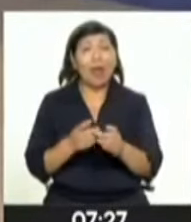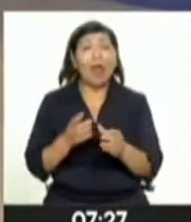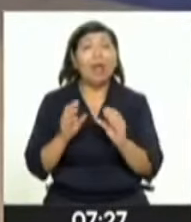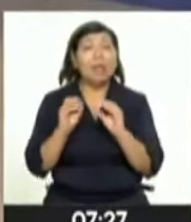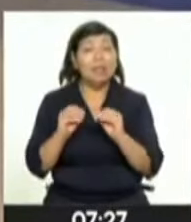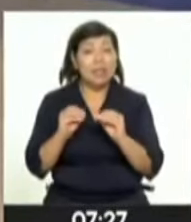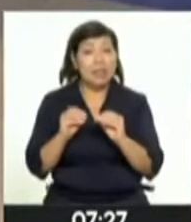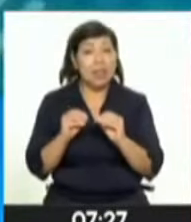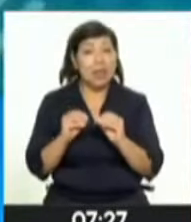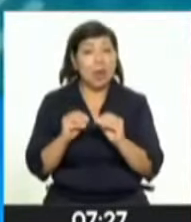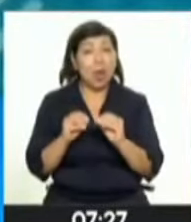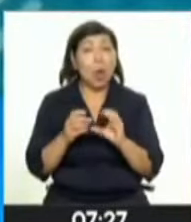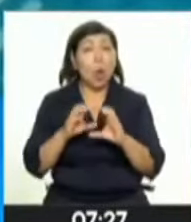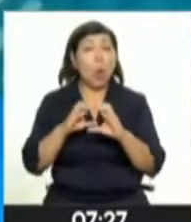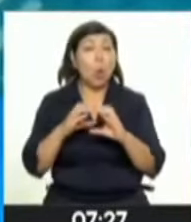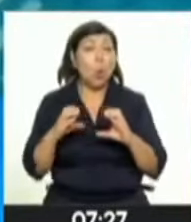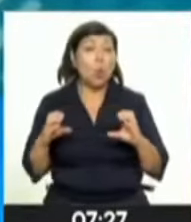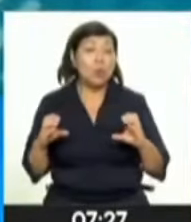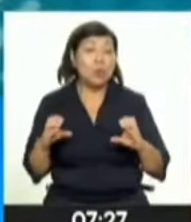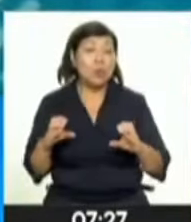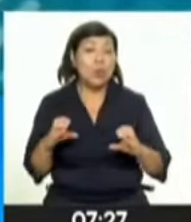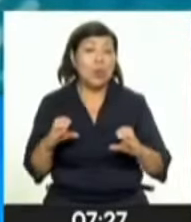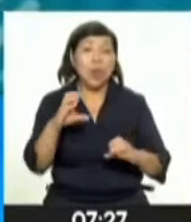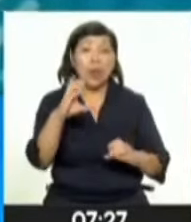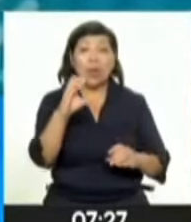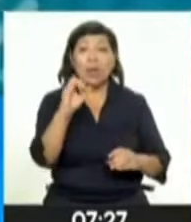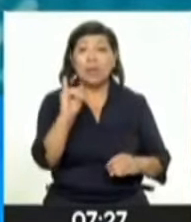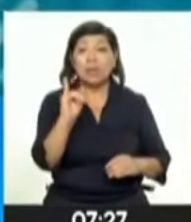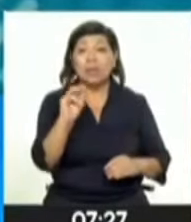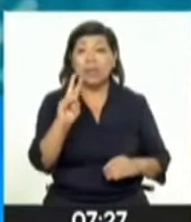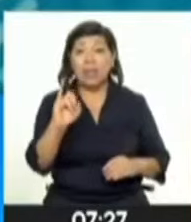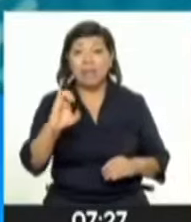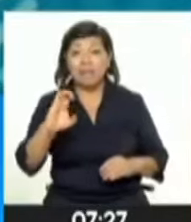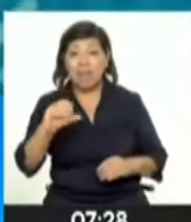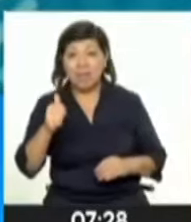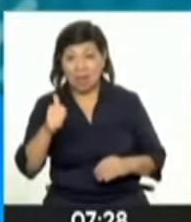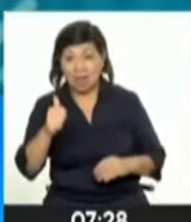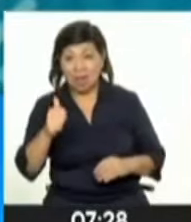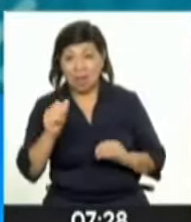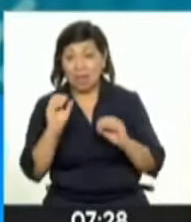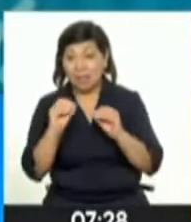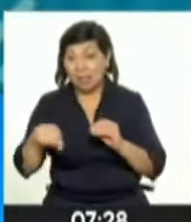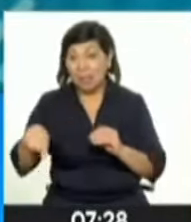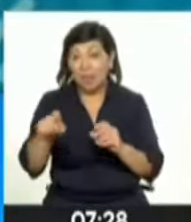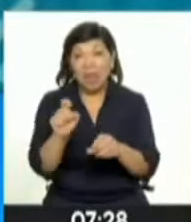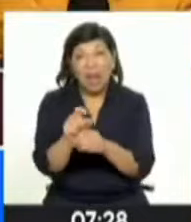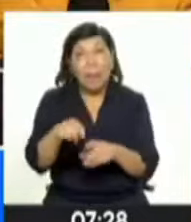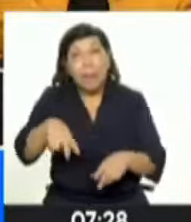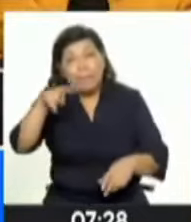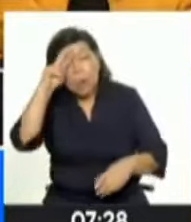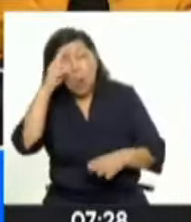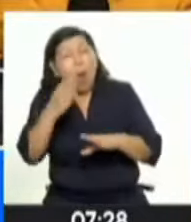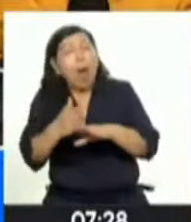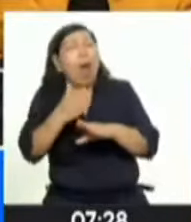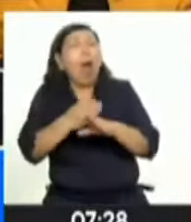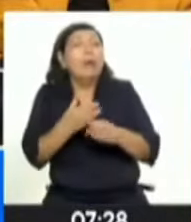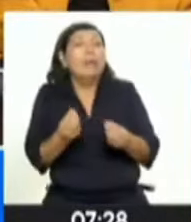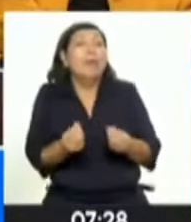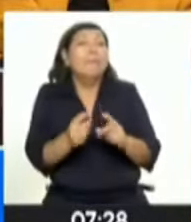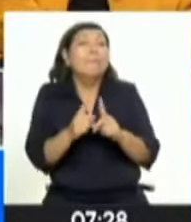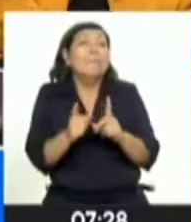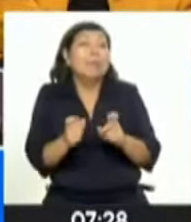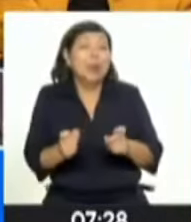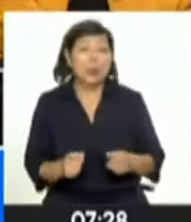en los colegios. Entendemos que es el propio ministerio que va a formular ahora los lineamientos tras esta aprobación. Y la